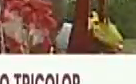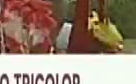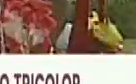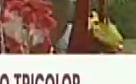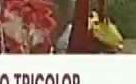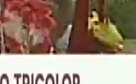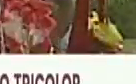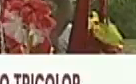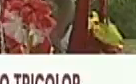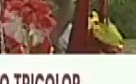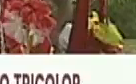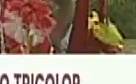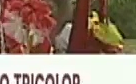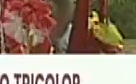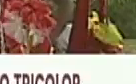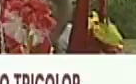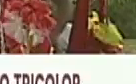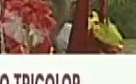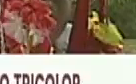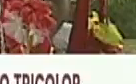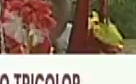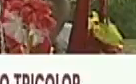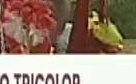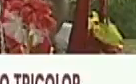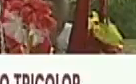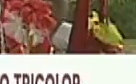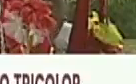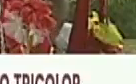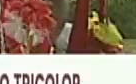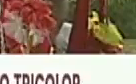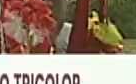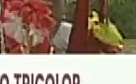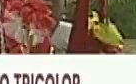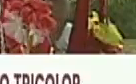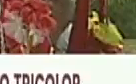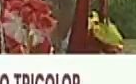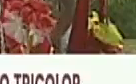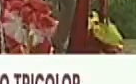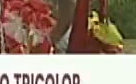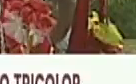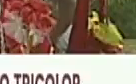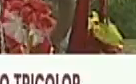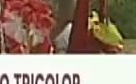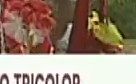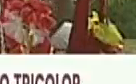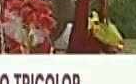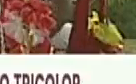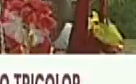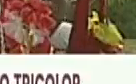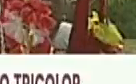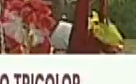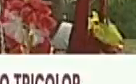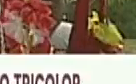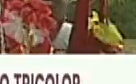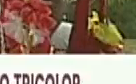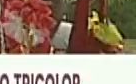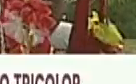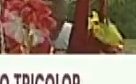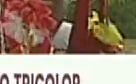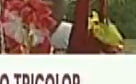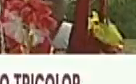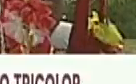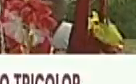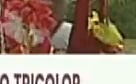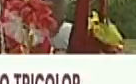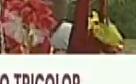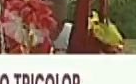proporcionar condiciones de vida digna en cada barrio. La misión contempla la conformación de un sistema de acopio